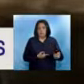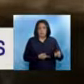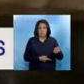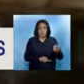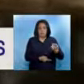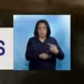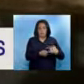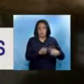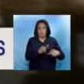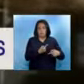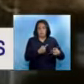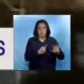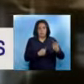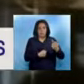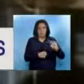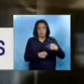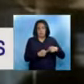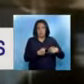siempre